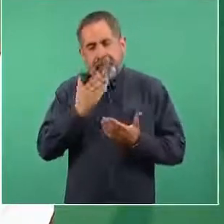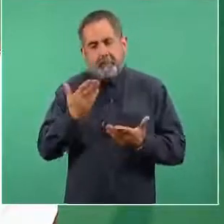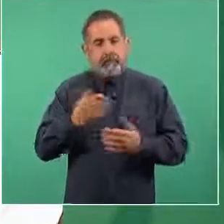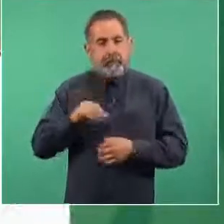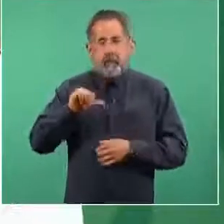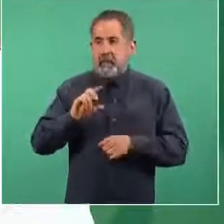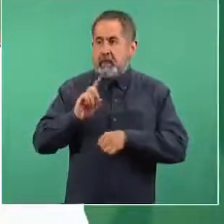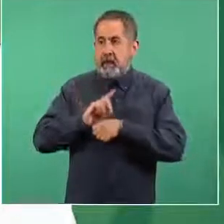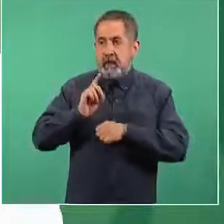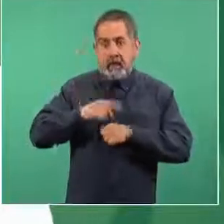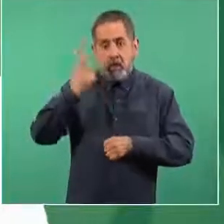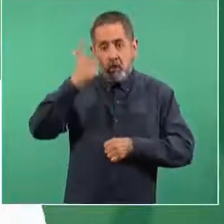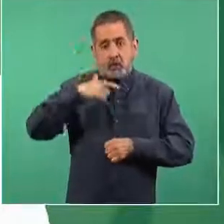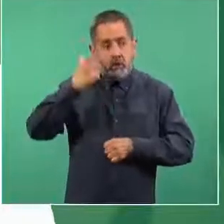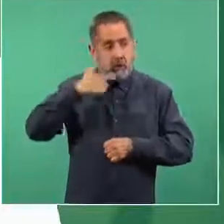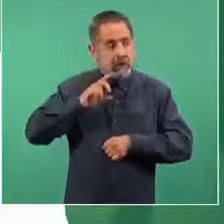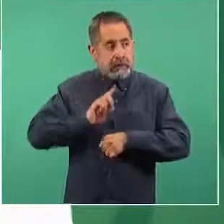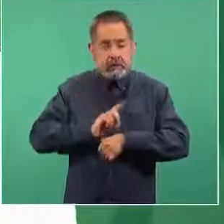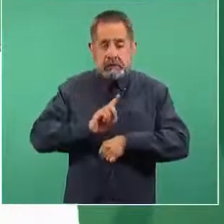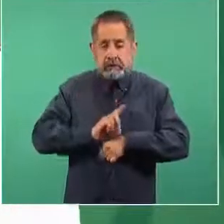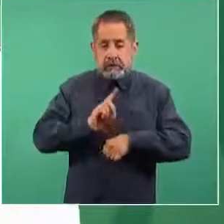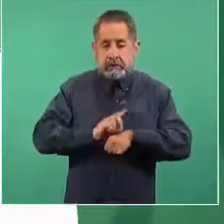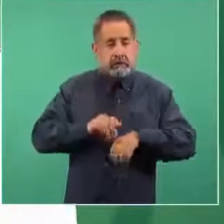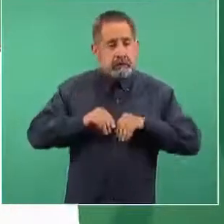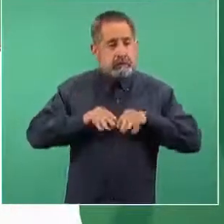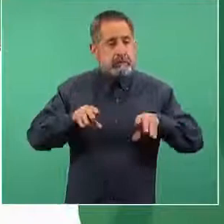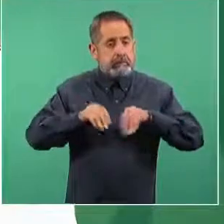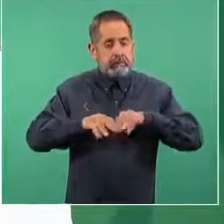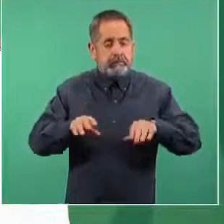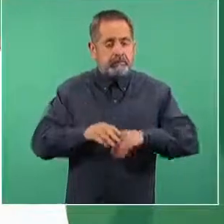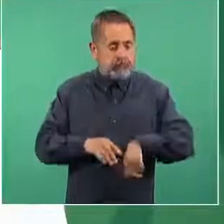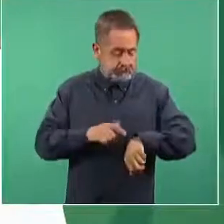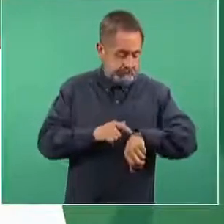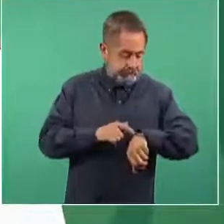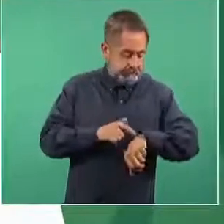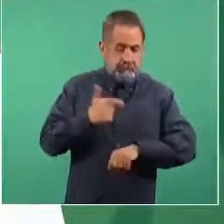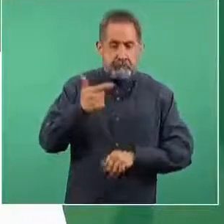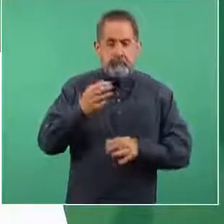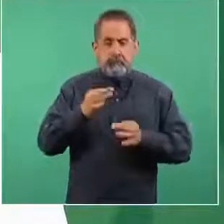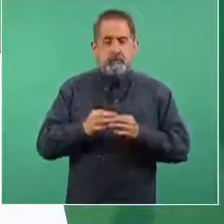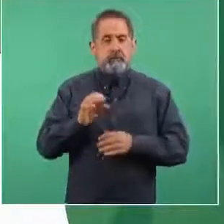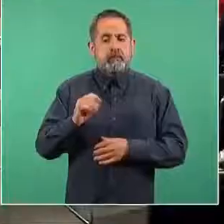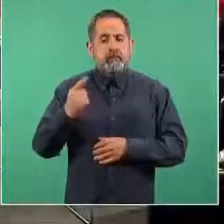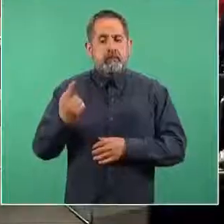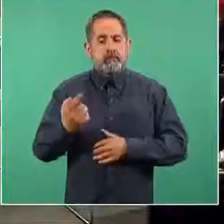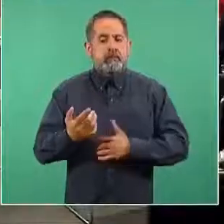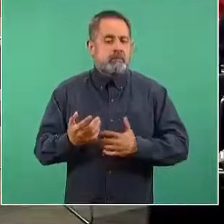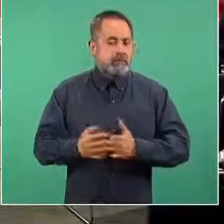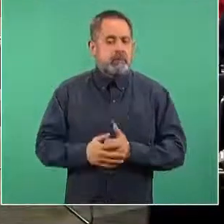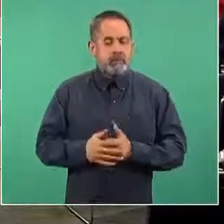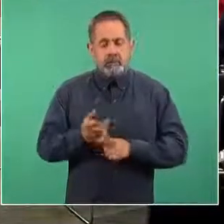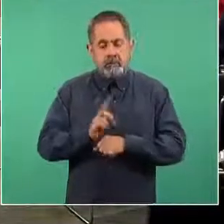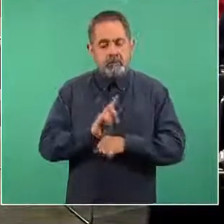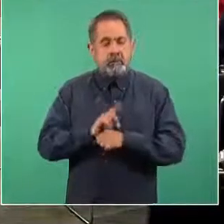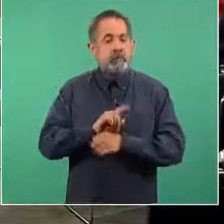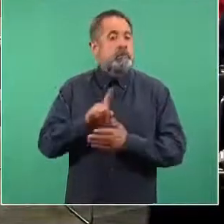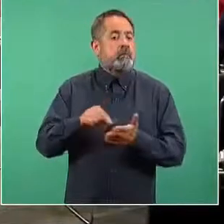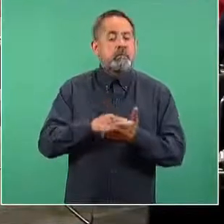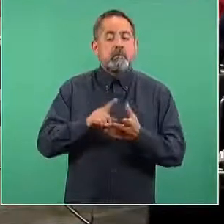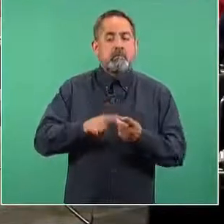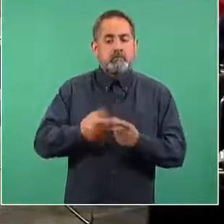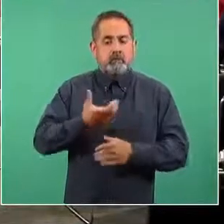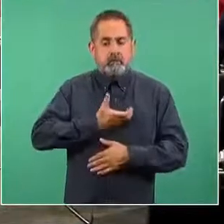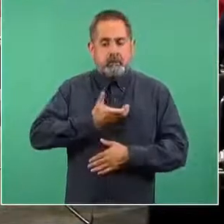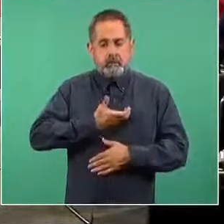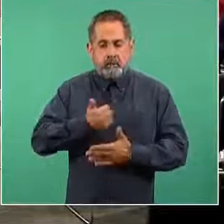noche esta conferencia sobre el COVID-19. Son las 7 de la noche con 1 minuto, como todos los días. Estamos aquí en Palacio